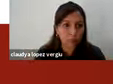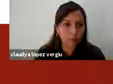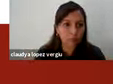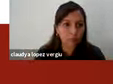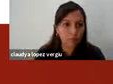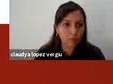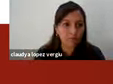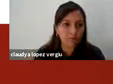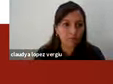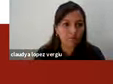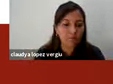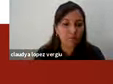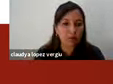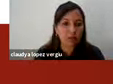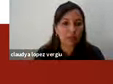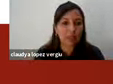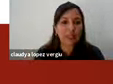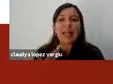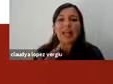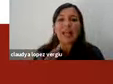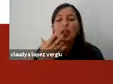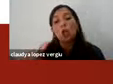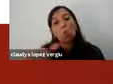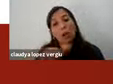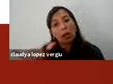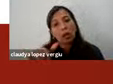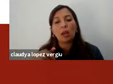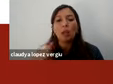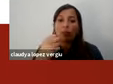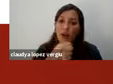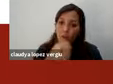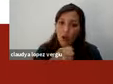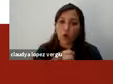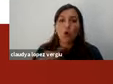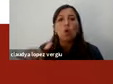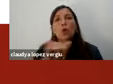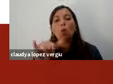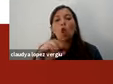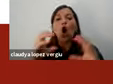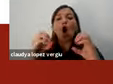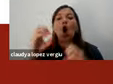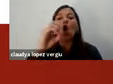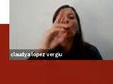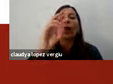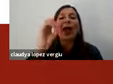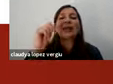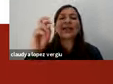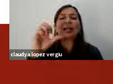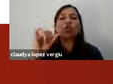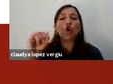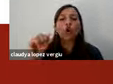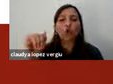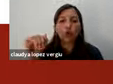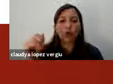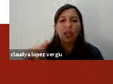la igualdad de género de oportunidades y equidad en todos los procesos y servicios de la organización. Asimismo, propicia un entorno laboral